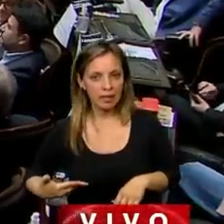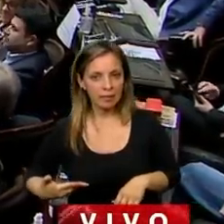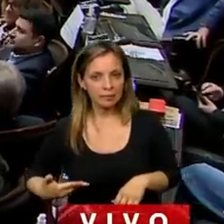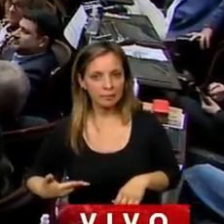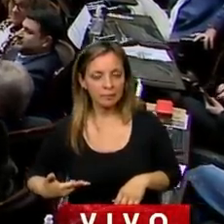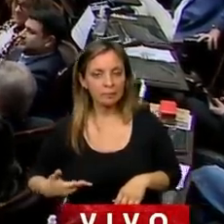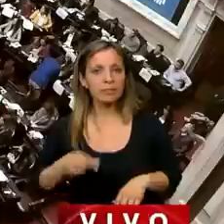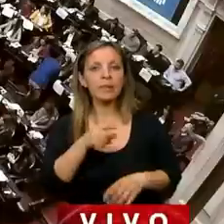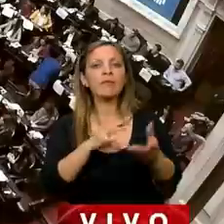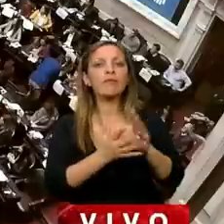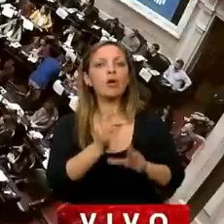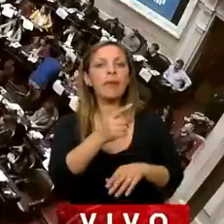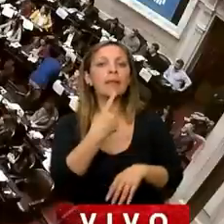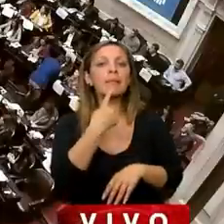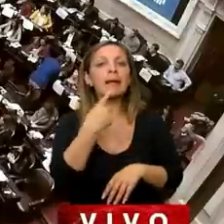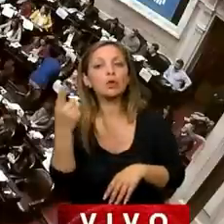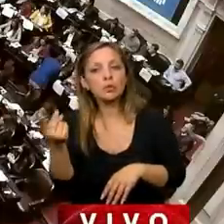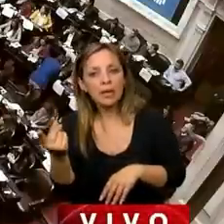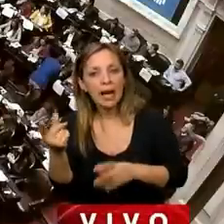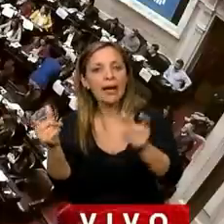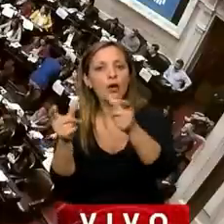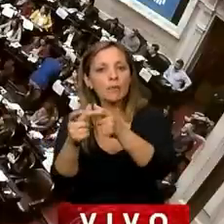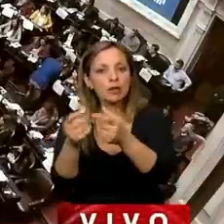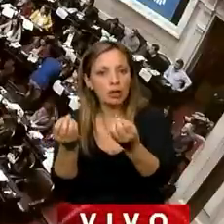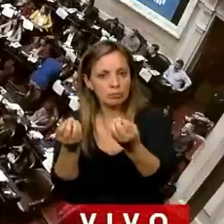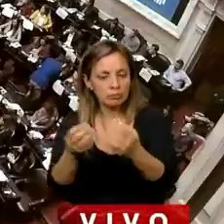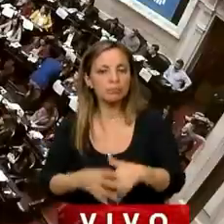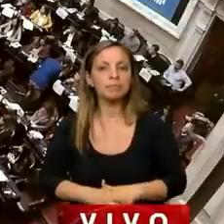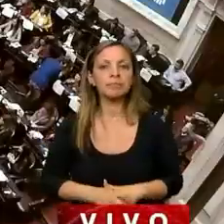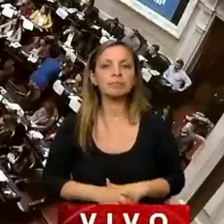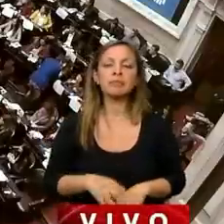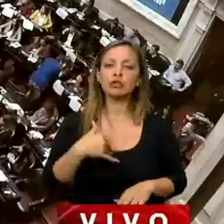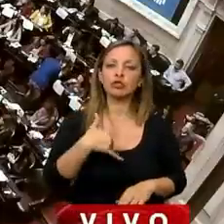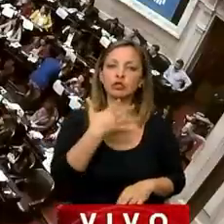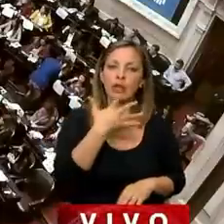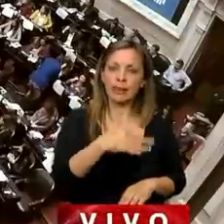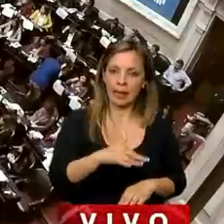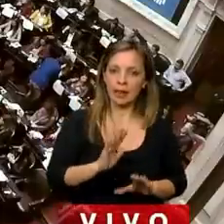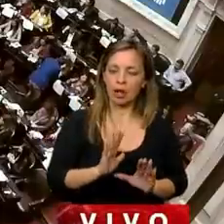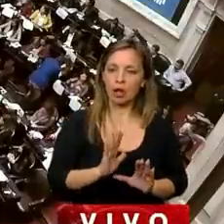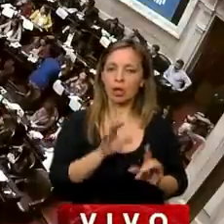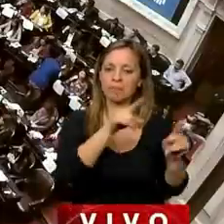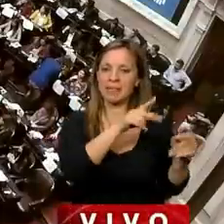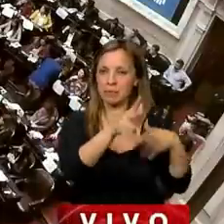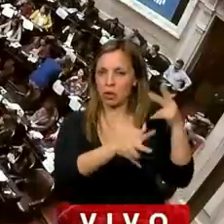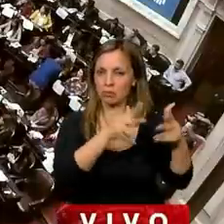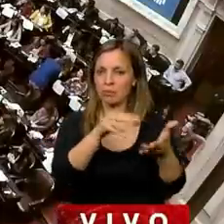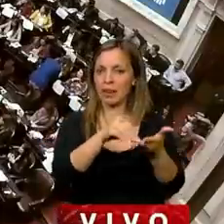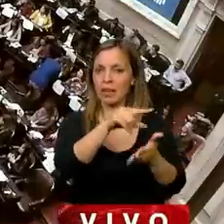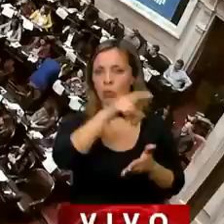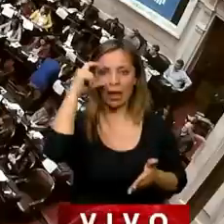esta formalidad de preguntar a la comisión. Yo entiendo lo que planteó el diputado